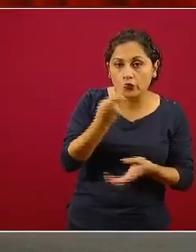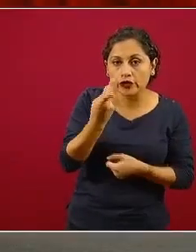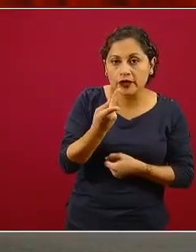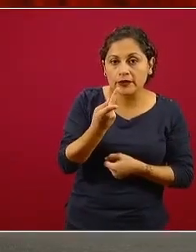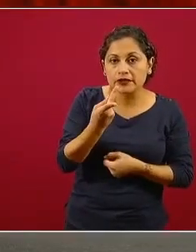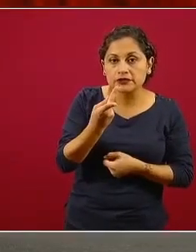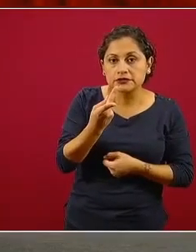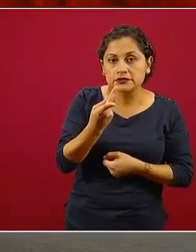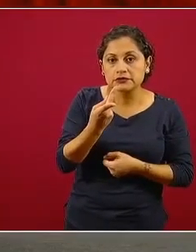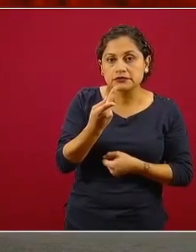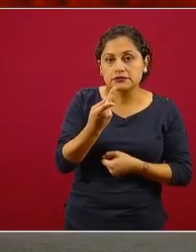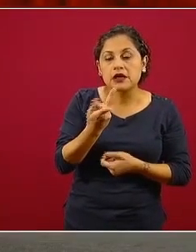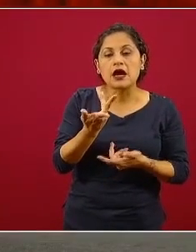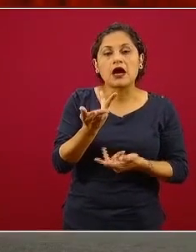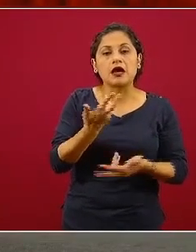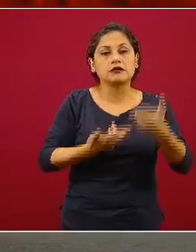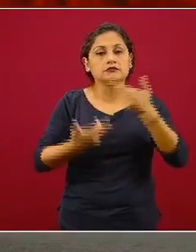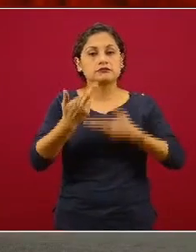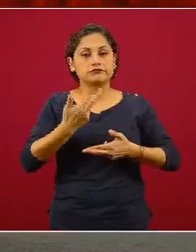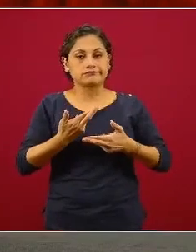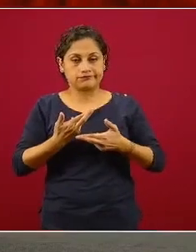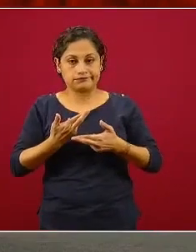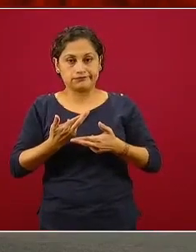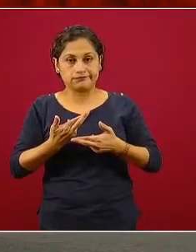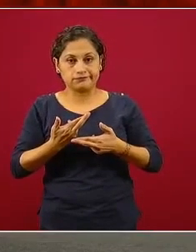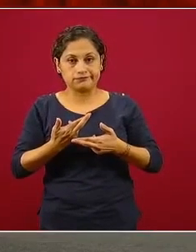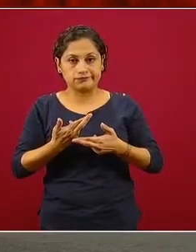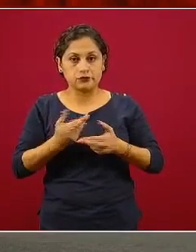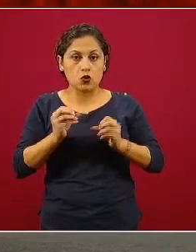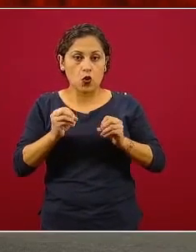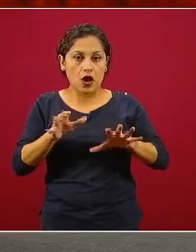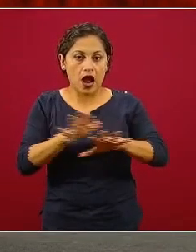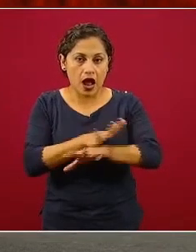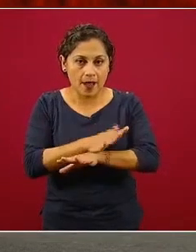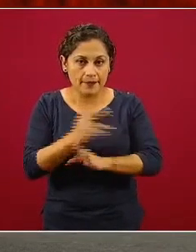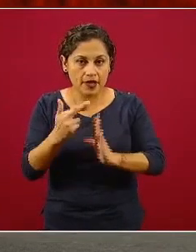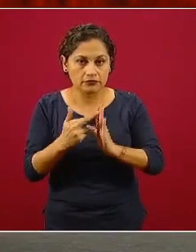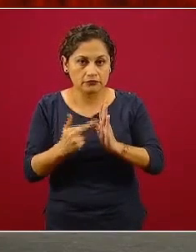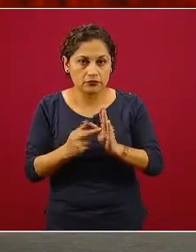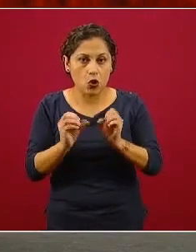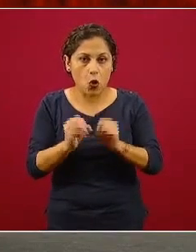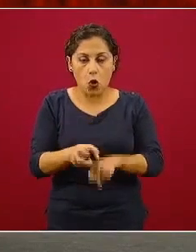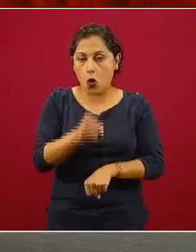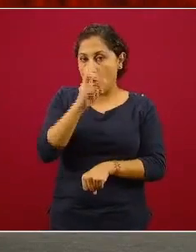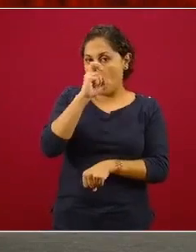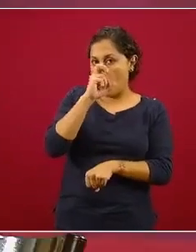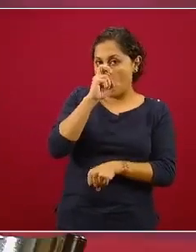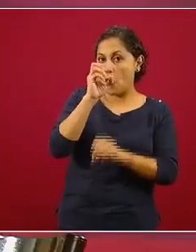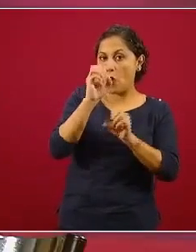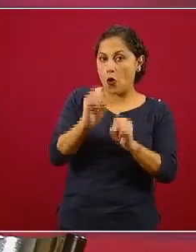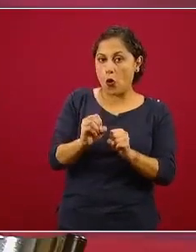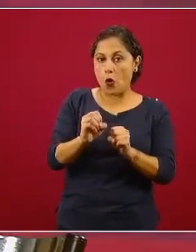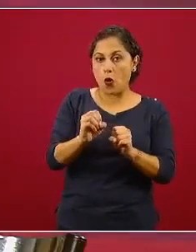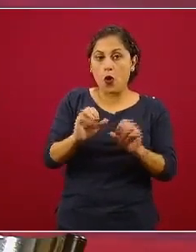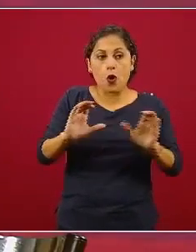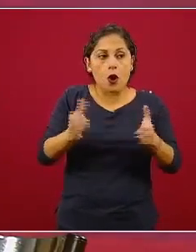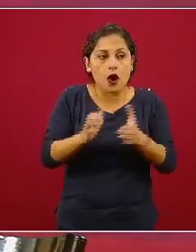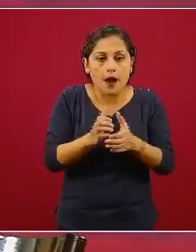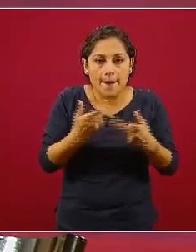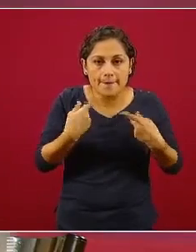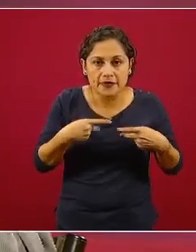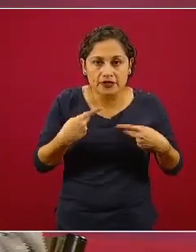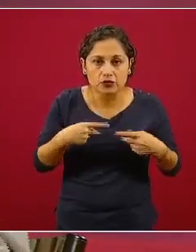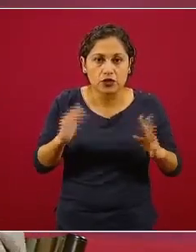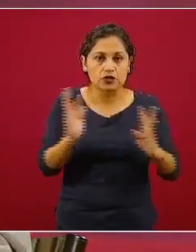epidemia, se retira la acción o se modifica, se atenúa, se disminuye el número de personas que